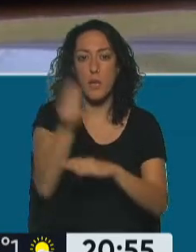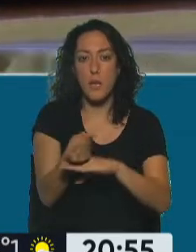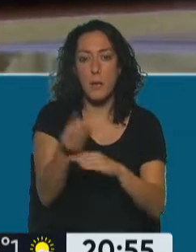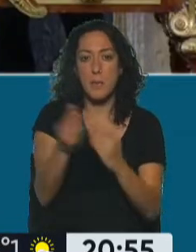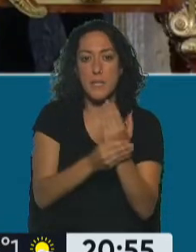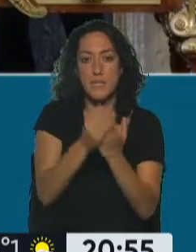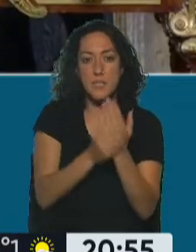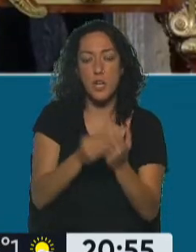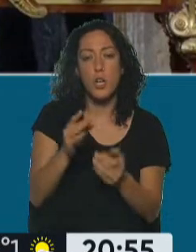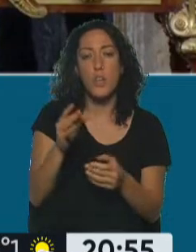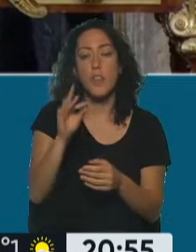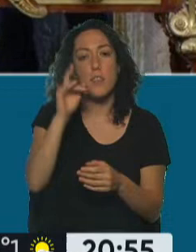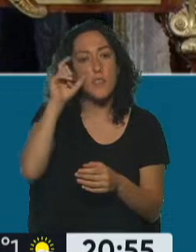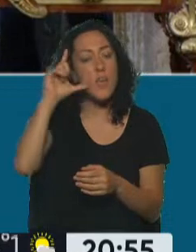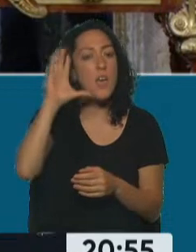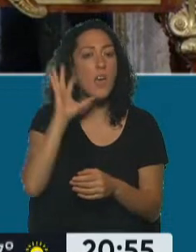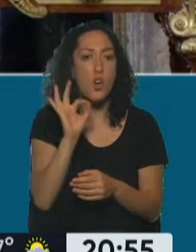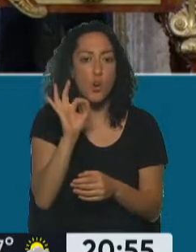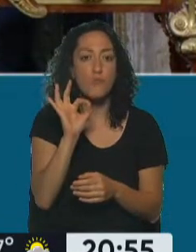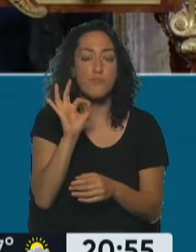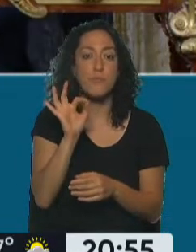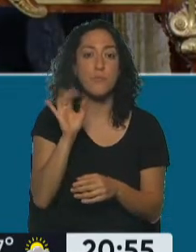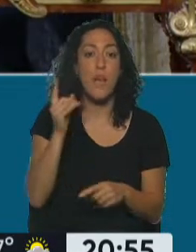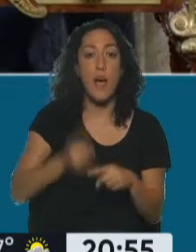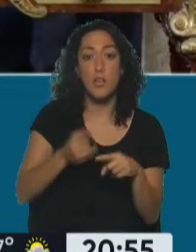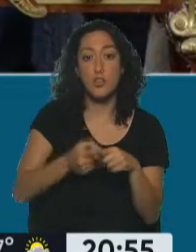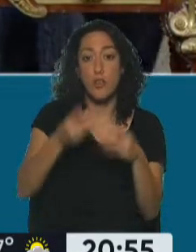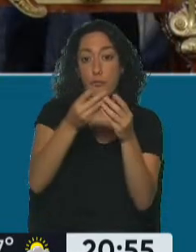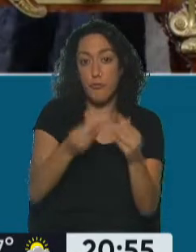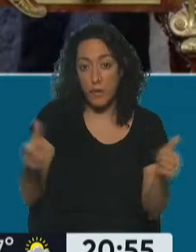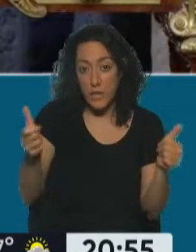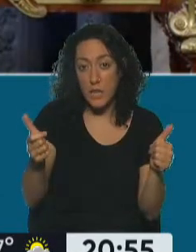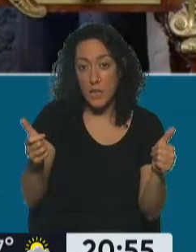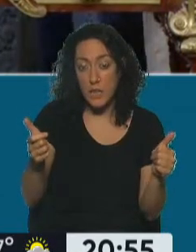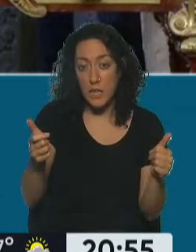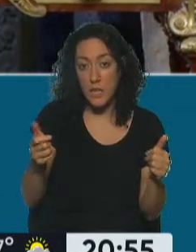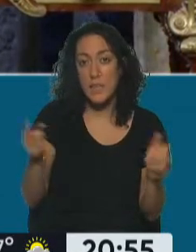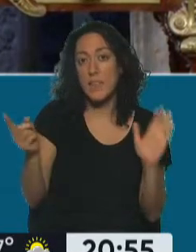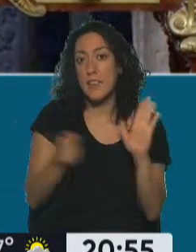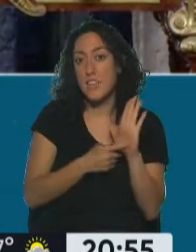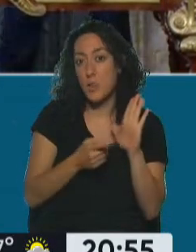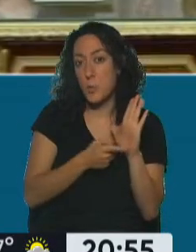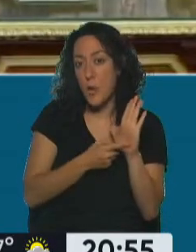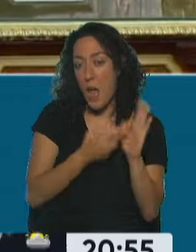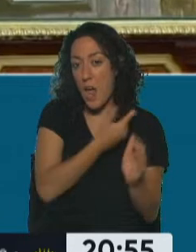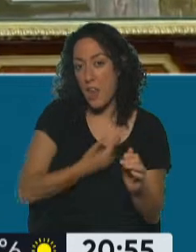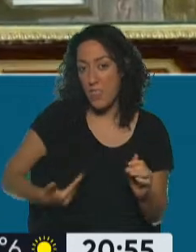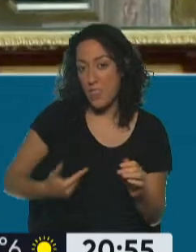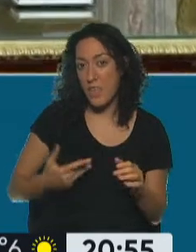Diego Giuliano. Tras el acto, esta es la palabra del flamante titular del área de